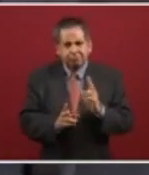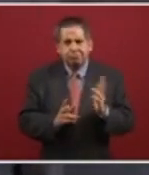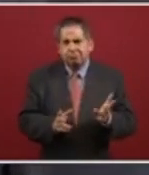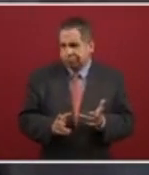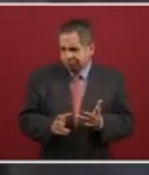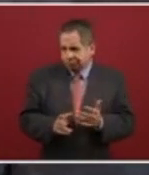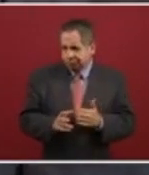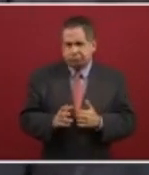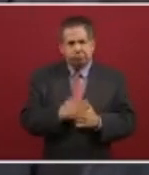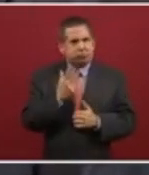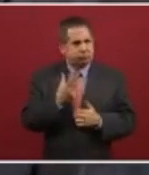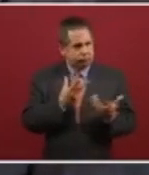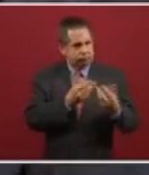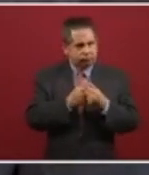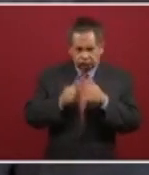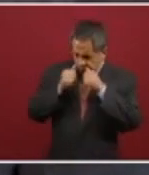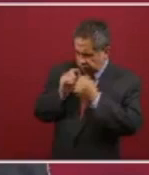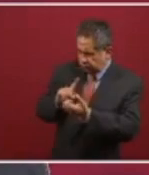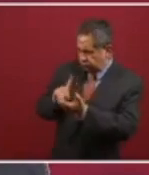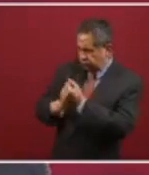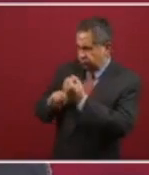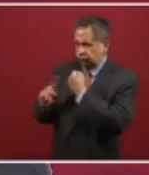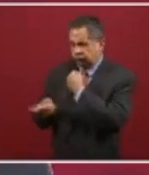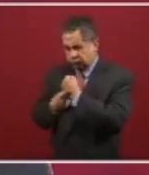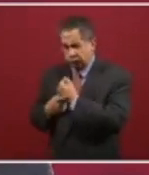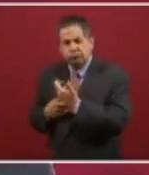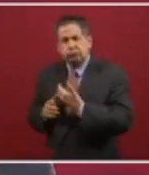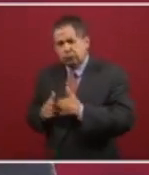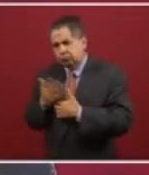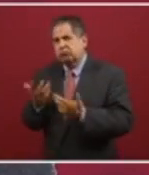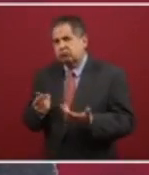¿Por qué no se atienden las causas?